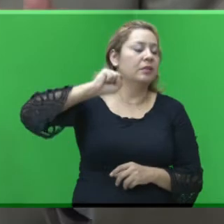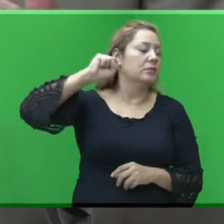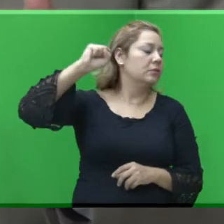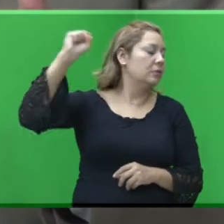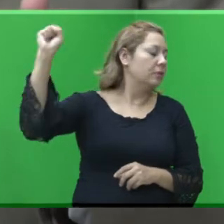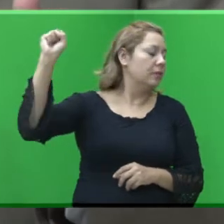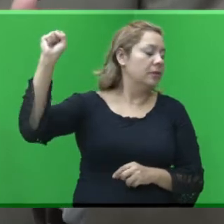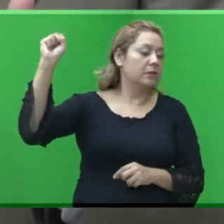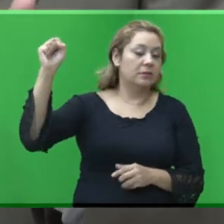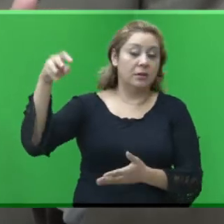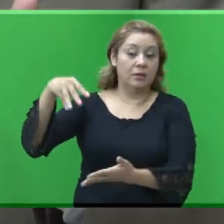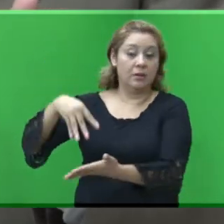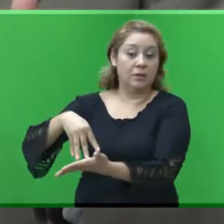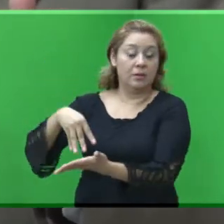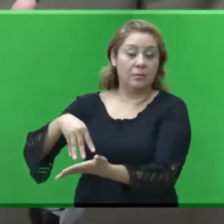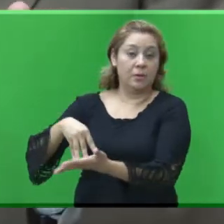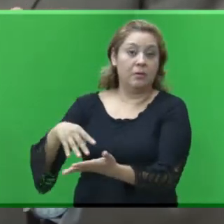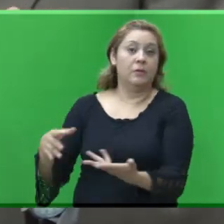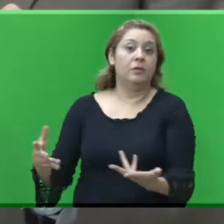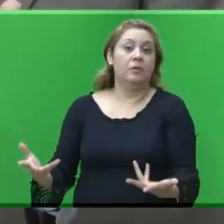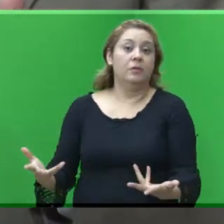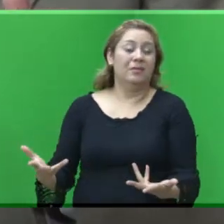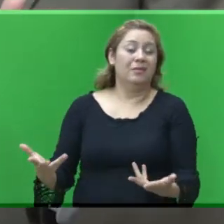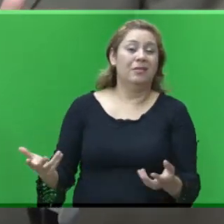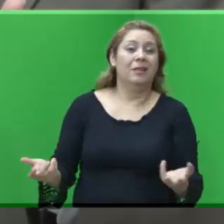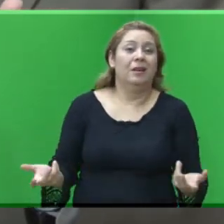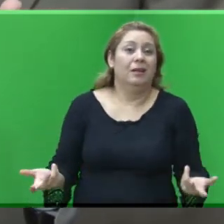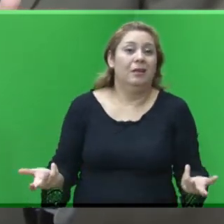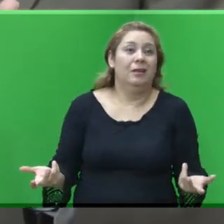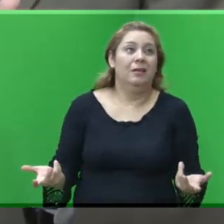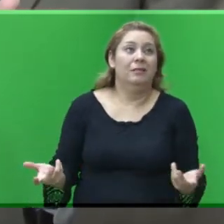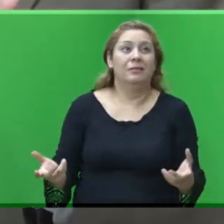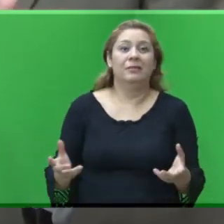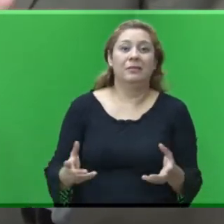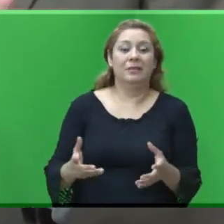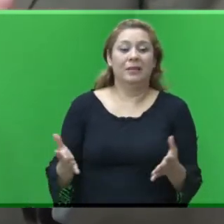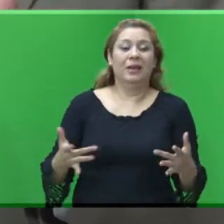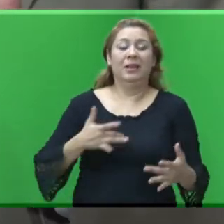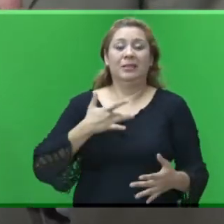la desobediencia le llevaba precisamente